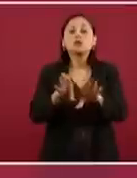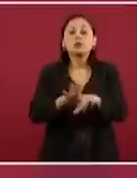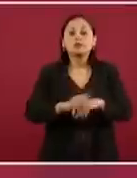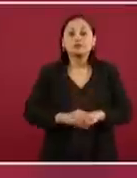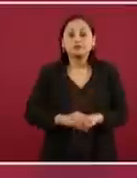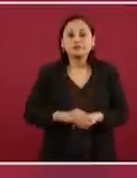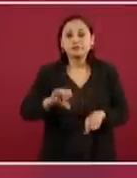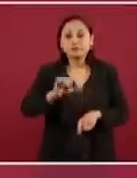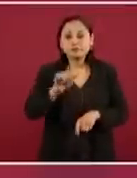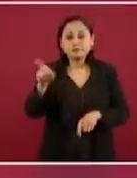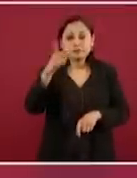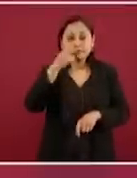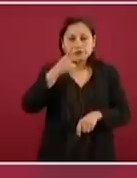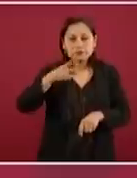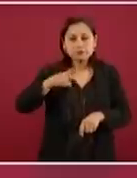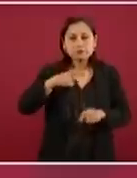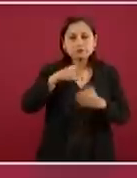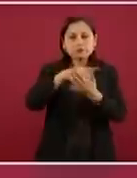es más que nada